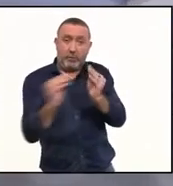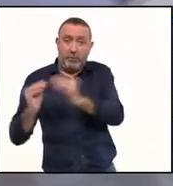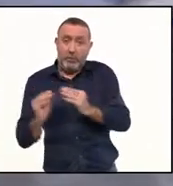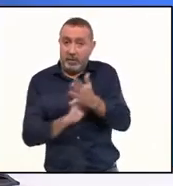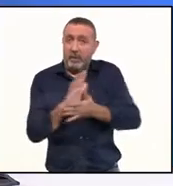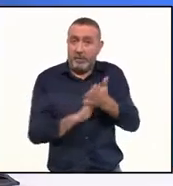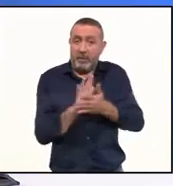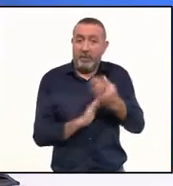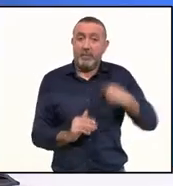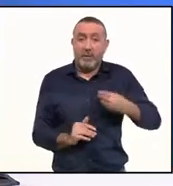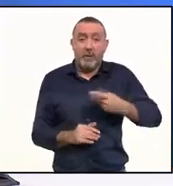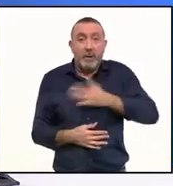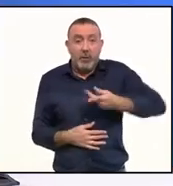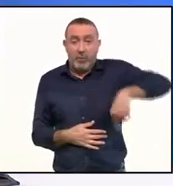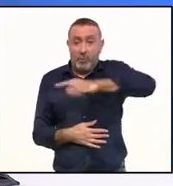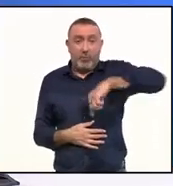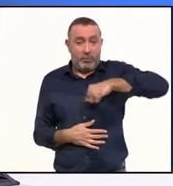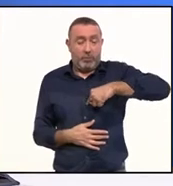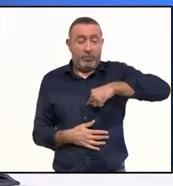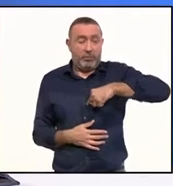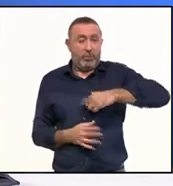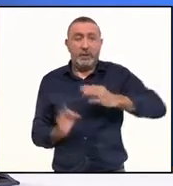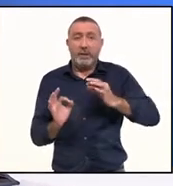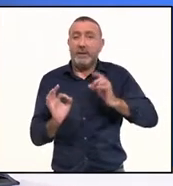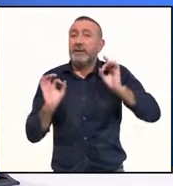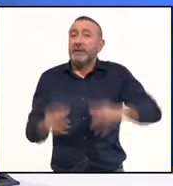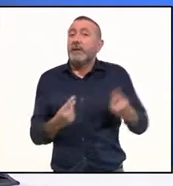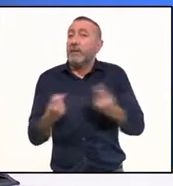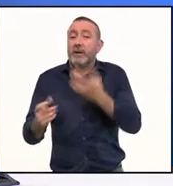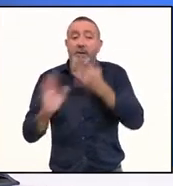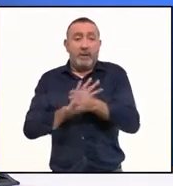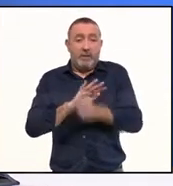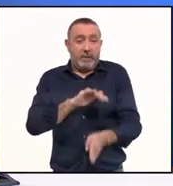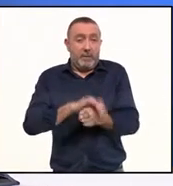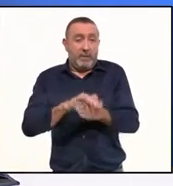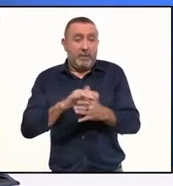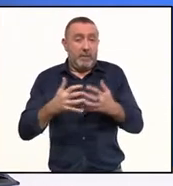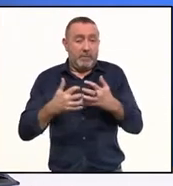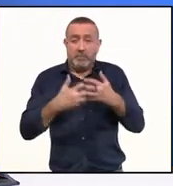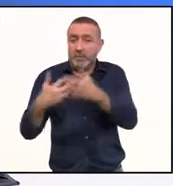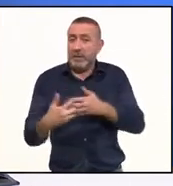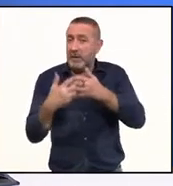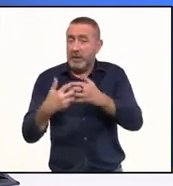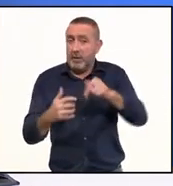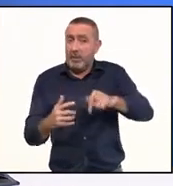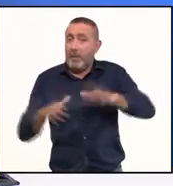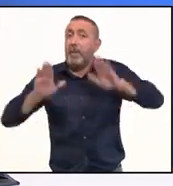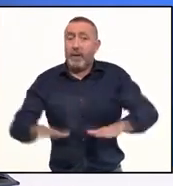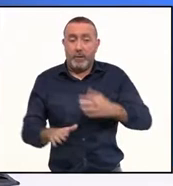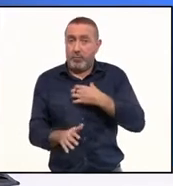comentando para nosotros fundamentalmente es que tenemos que continuar con esta lucha que no podemos bajar la guardia